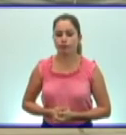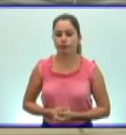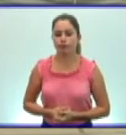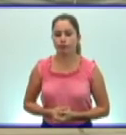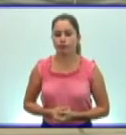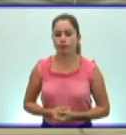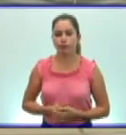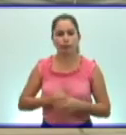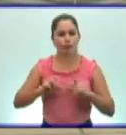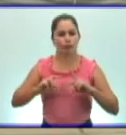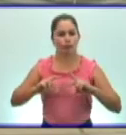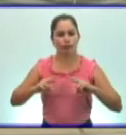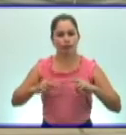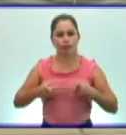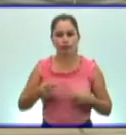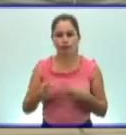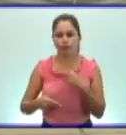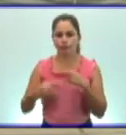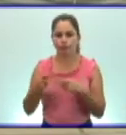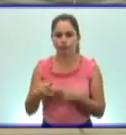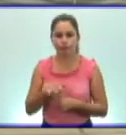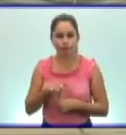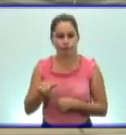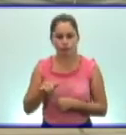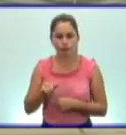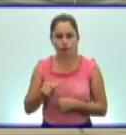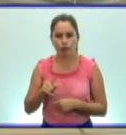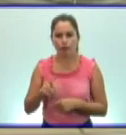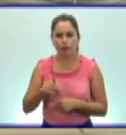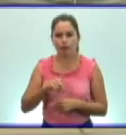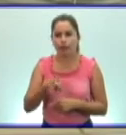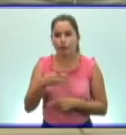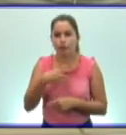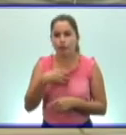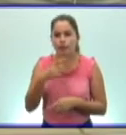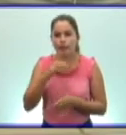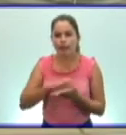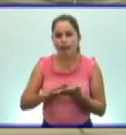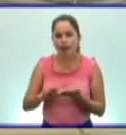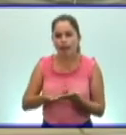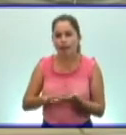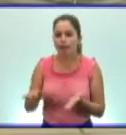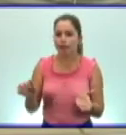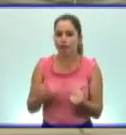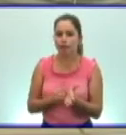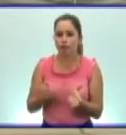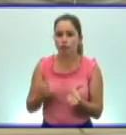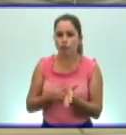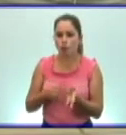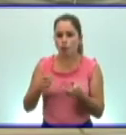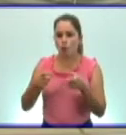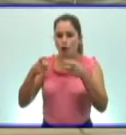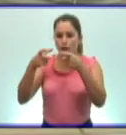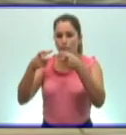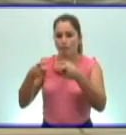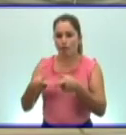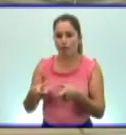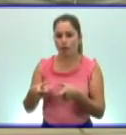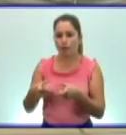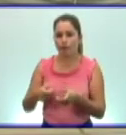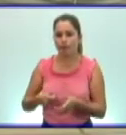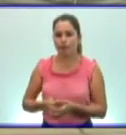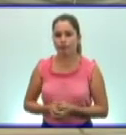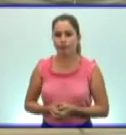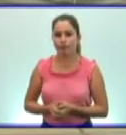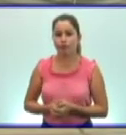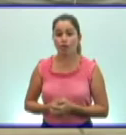Y repetimos la operación hasta que no quede prácticamente sólido en el vaso de precipitado.